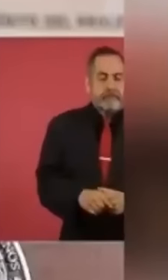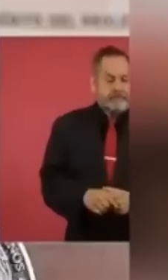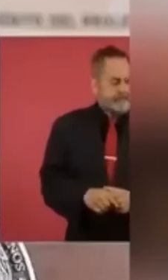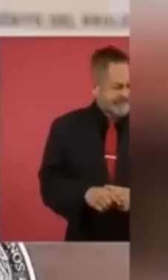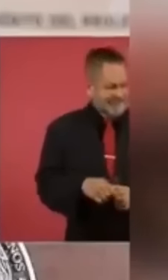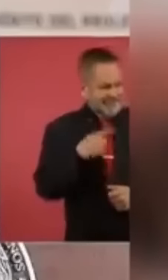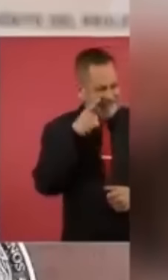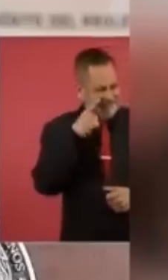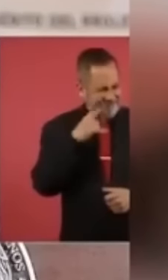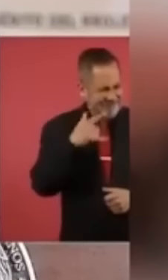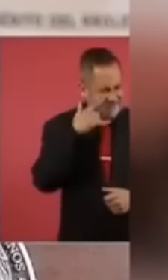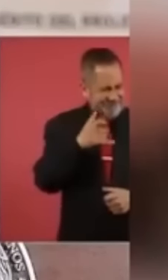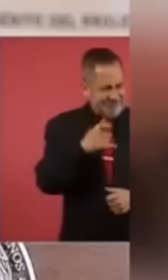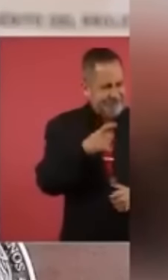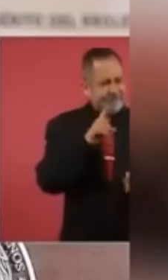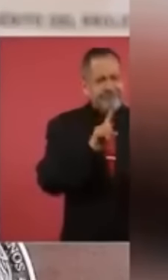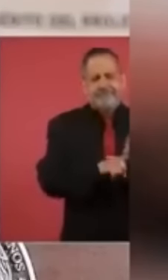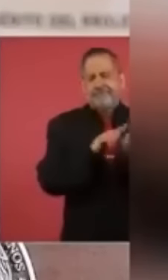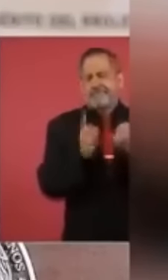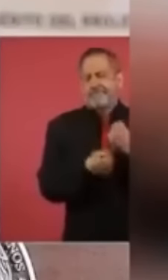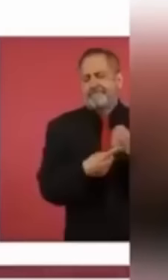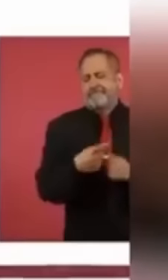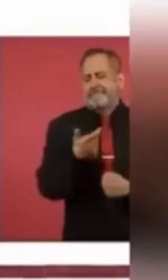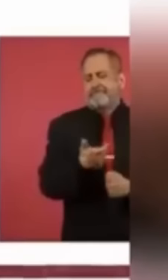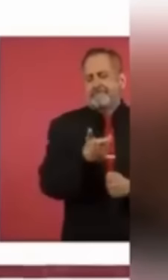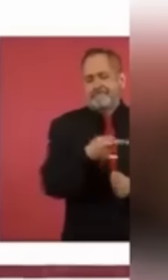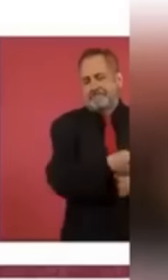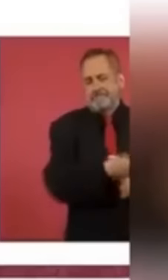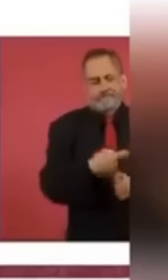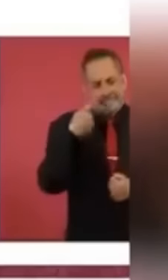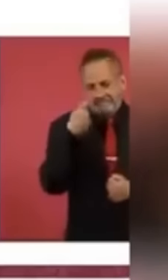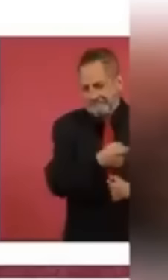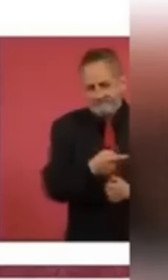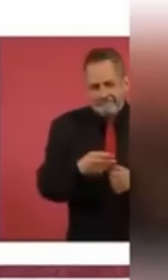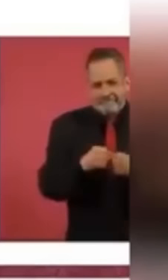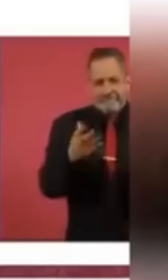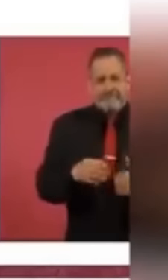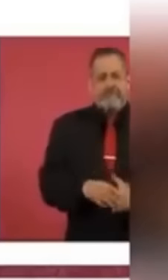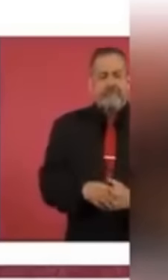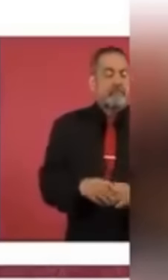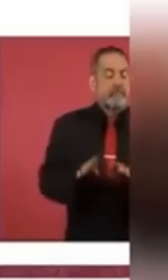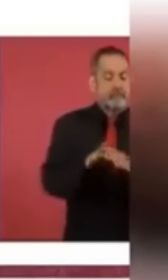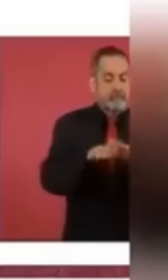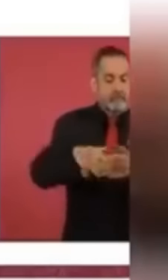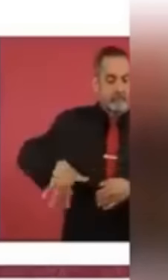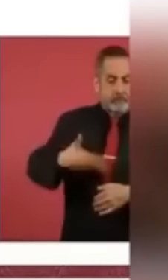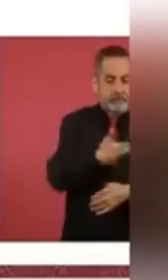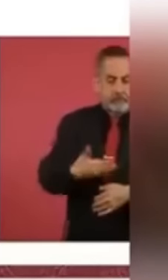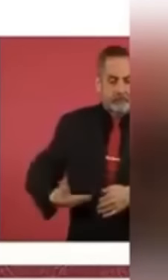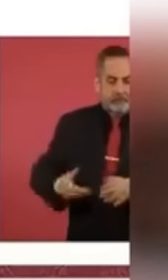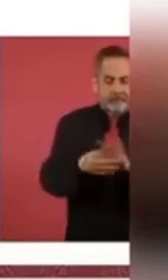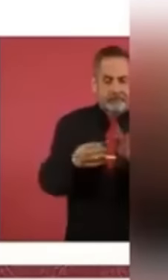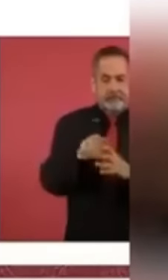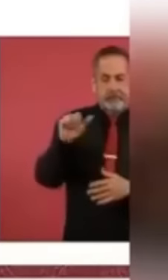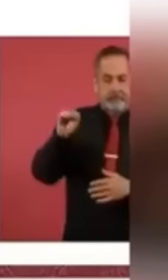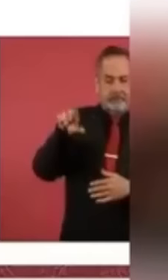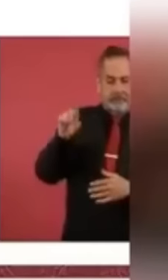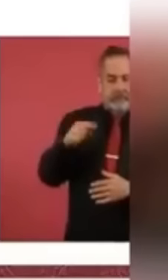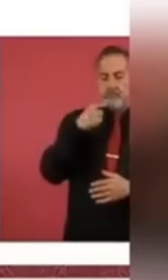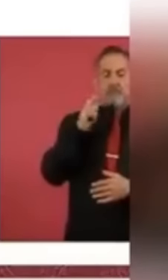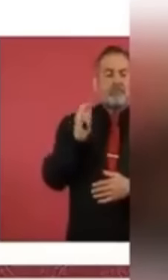lógicas suenan metálicas y aquí Vamos a abordar el tema que introducía el presidente de la república Andrés Manuel López